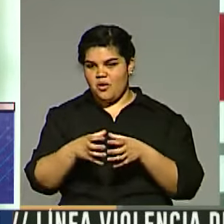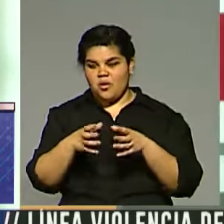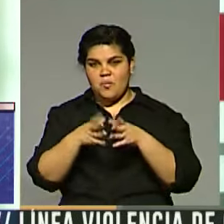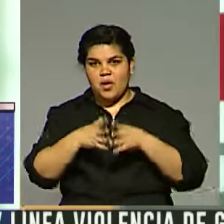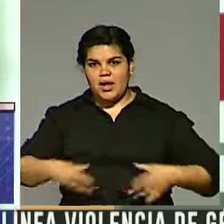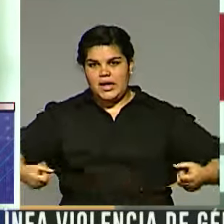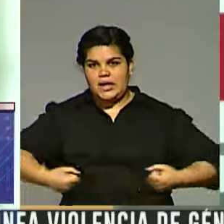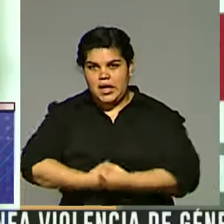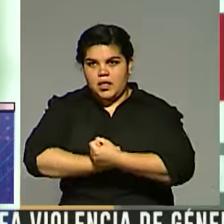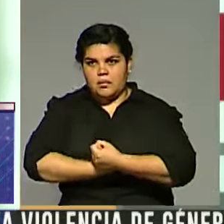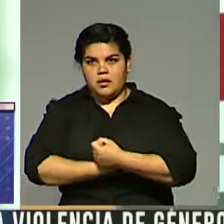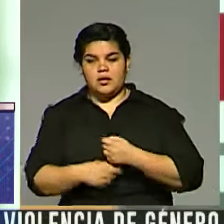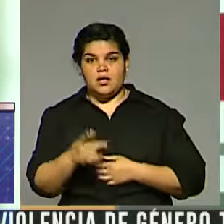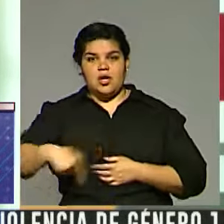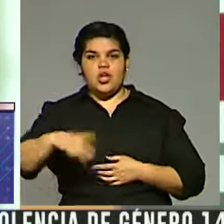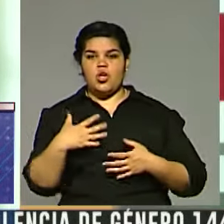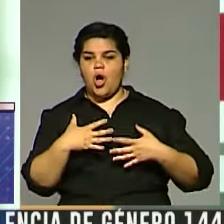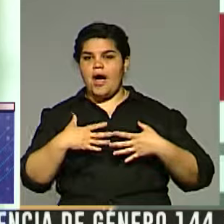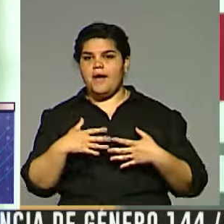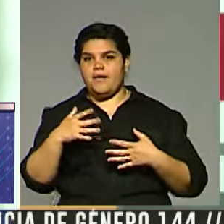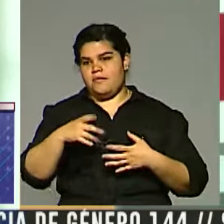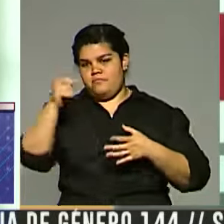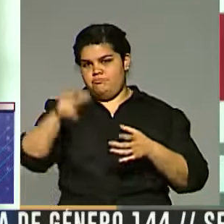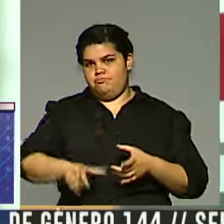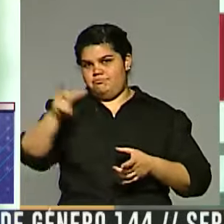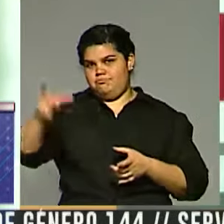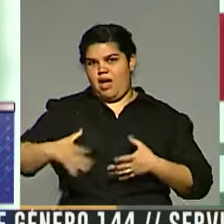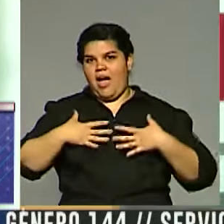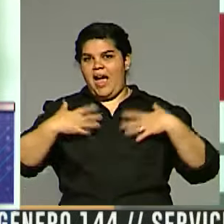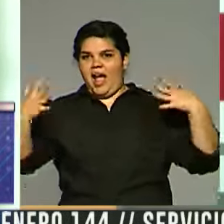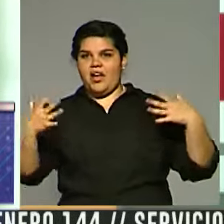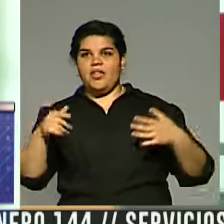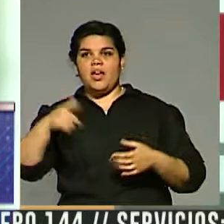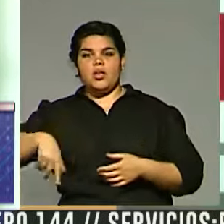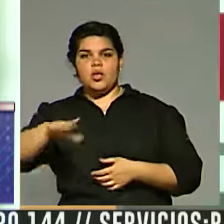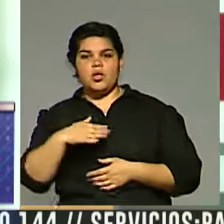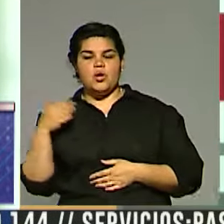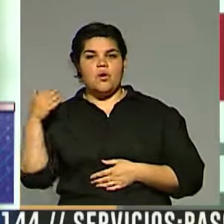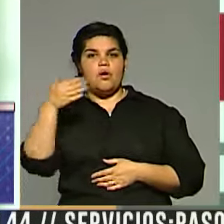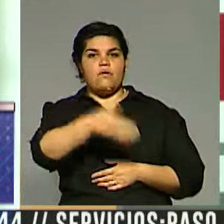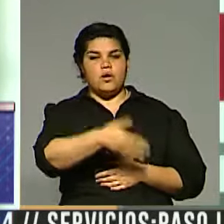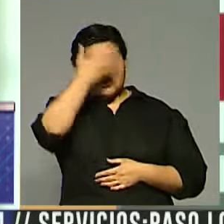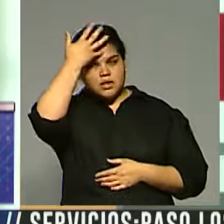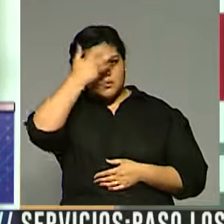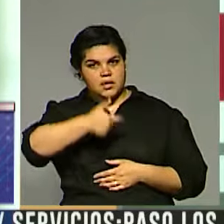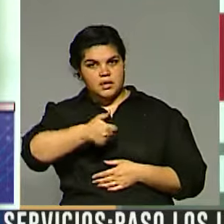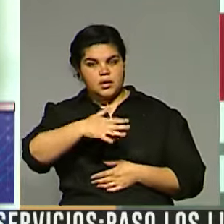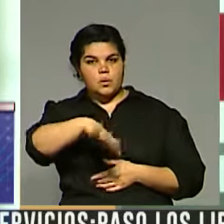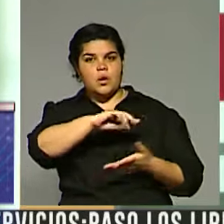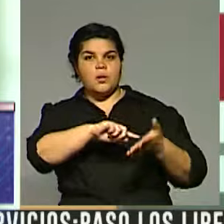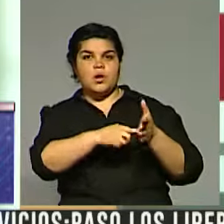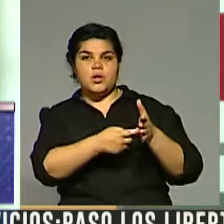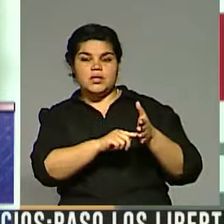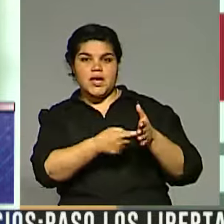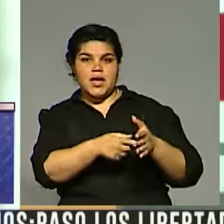el tamaño de estos muchachos, y fueron a visitar el penal 48 de San Martín en Buenos Aires. Y